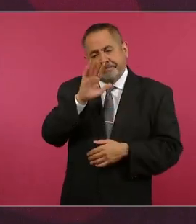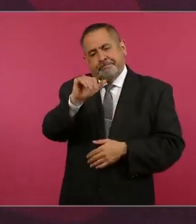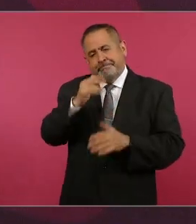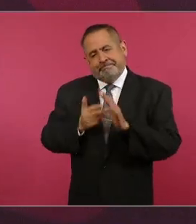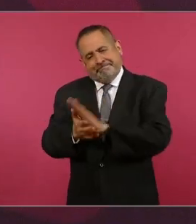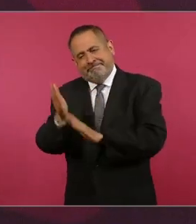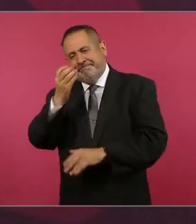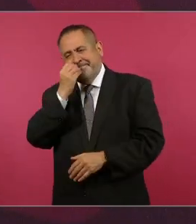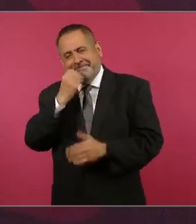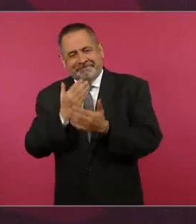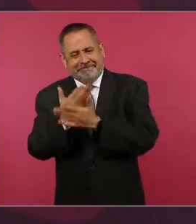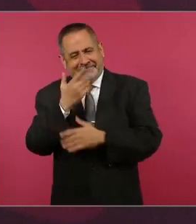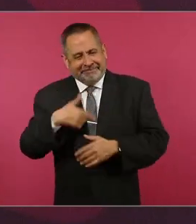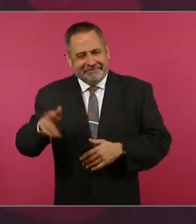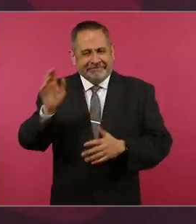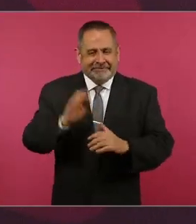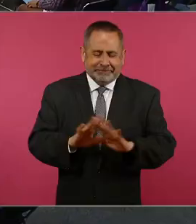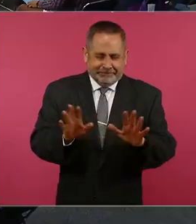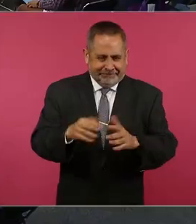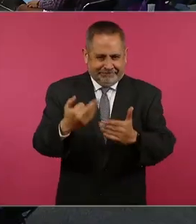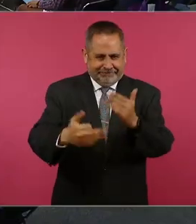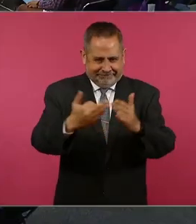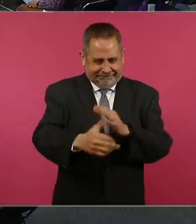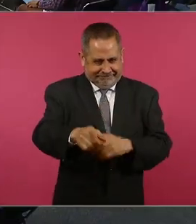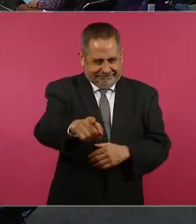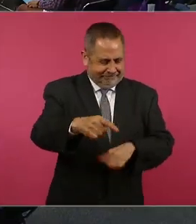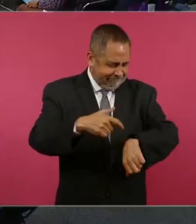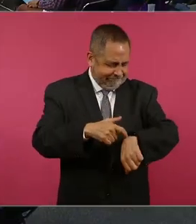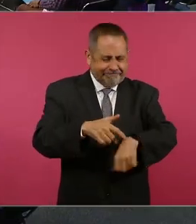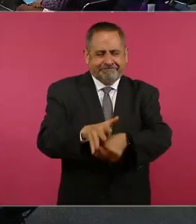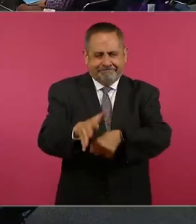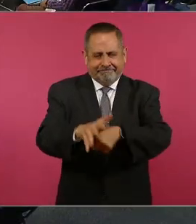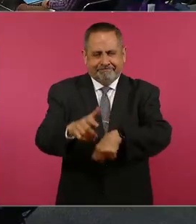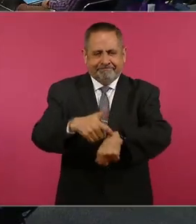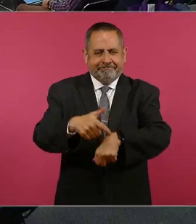desayunar y vamos nos falta nos falta tenemos tiempo